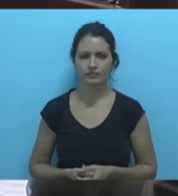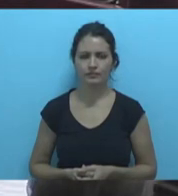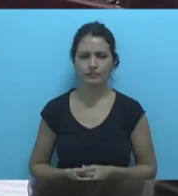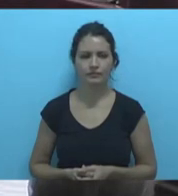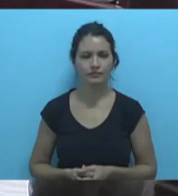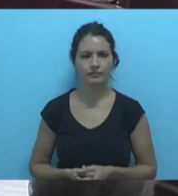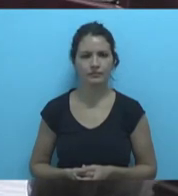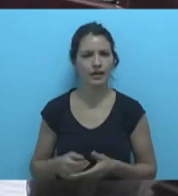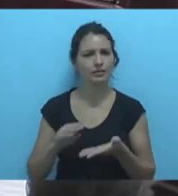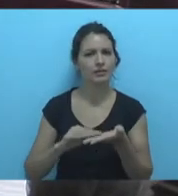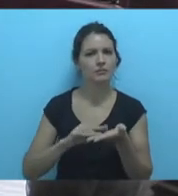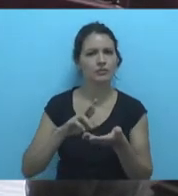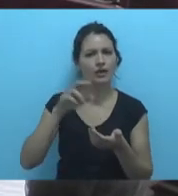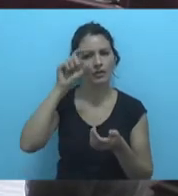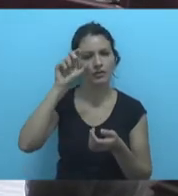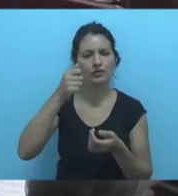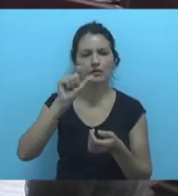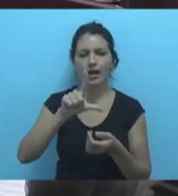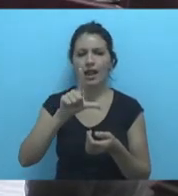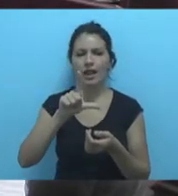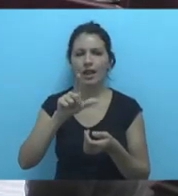No tiene activado el micrófono, diputado.